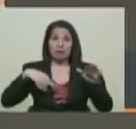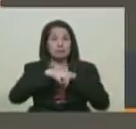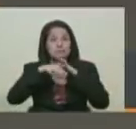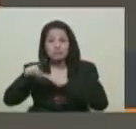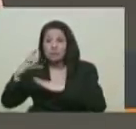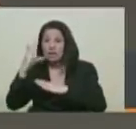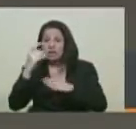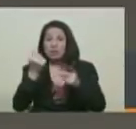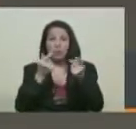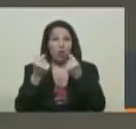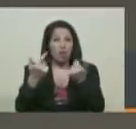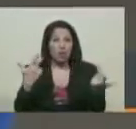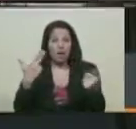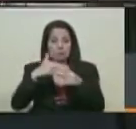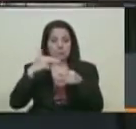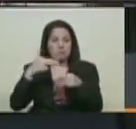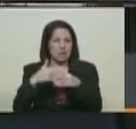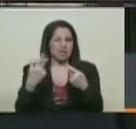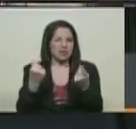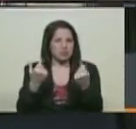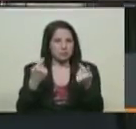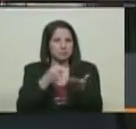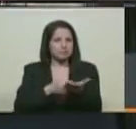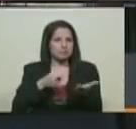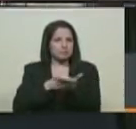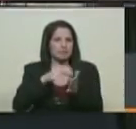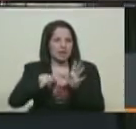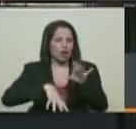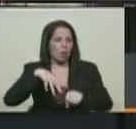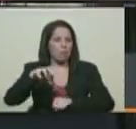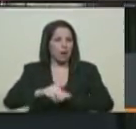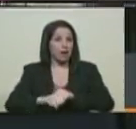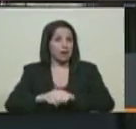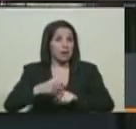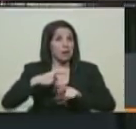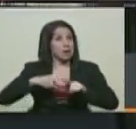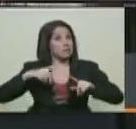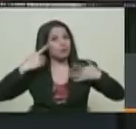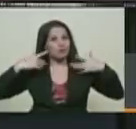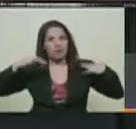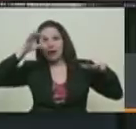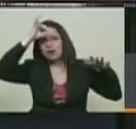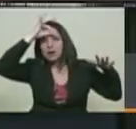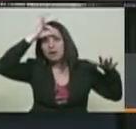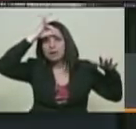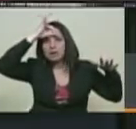la criptomoneda, del petro. Bueno, todo el mundo va a participar.